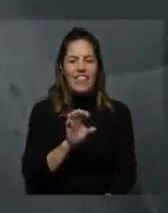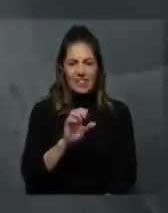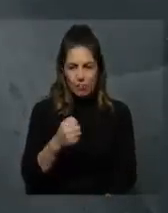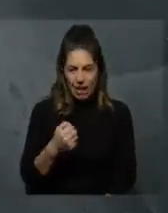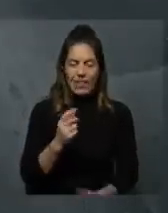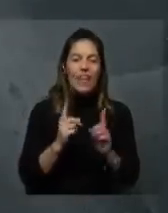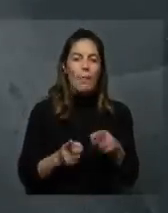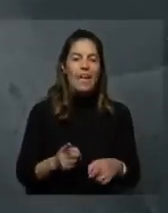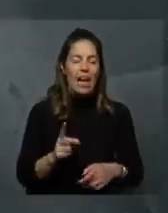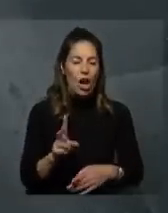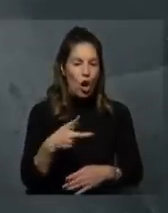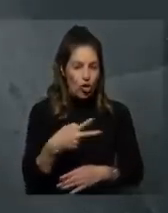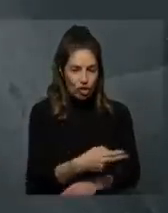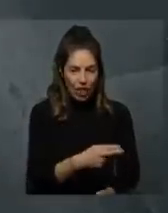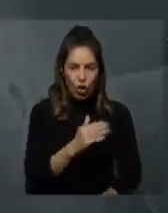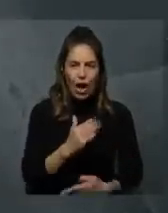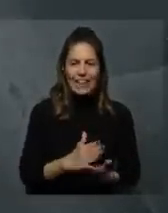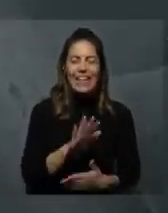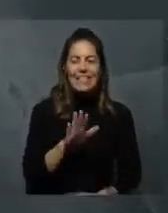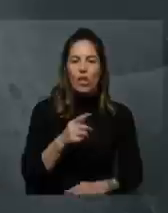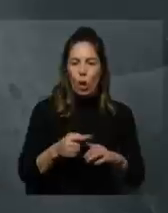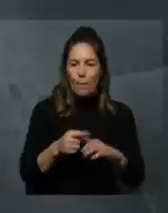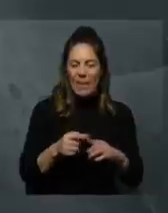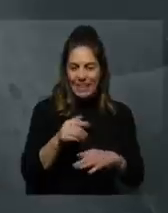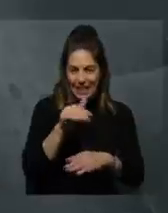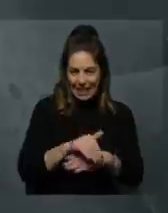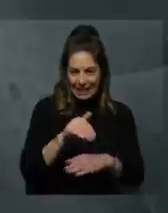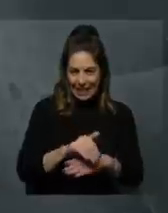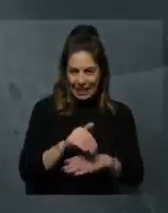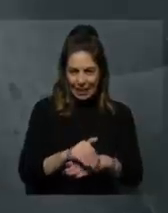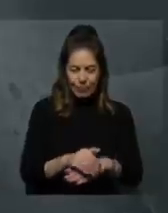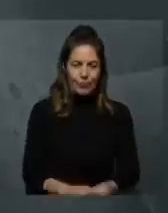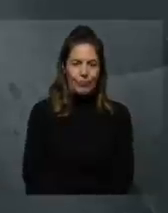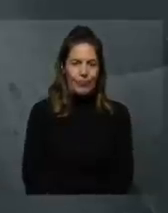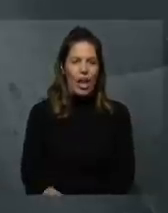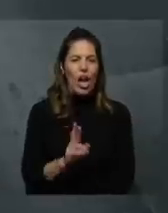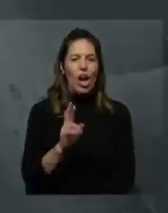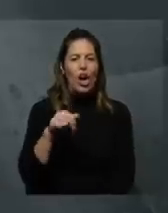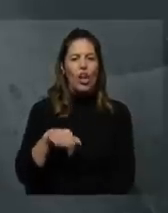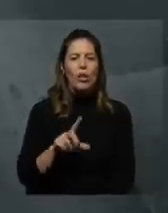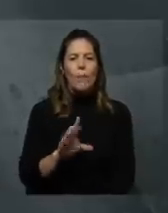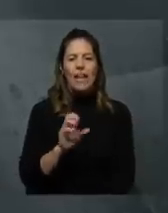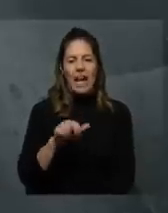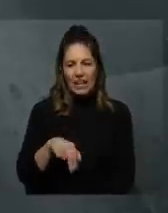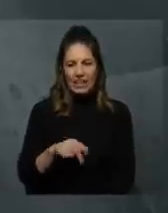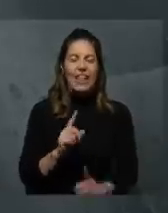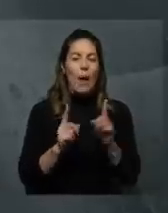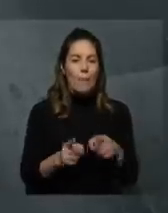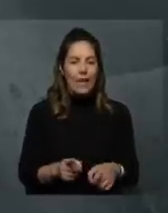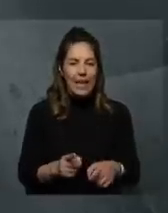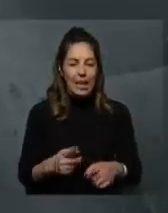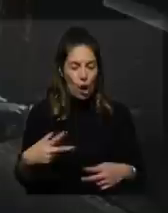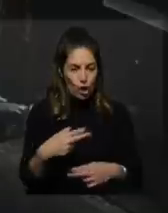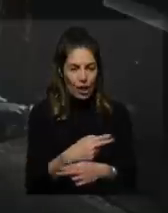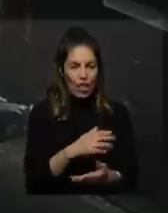blanco también cortado hasta las cinco y media de la tarde por tareas de carga y descarga buen plan entre 21 de Septiembre y José María Montero de hasta